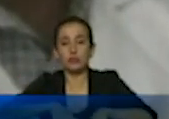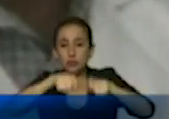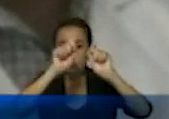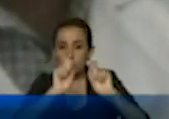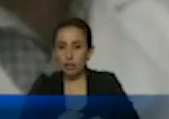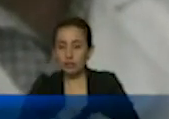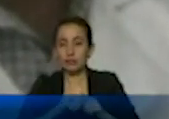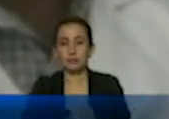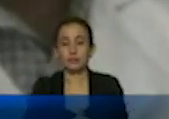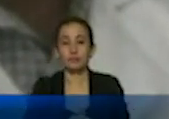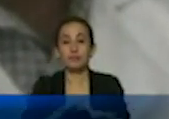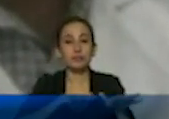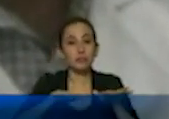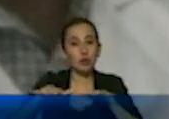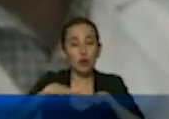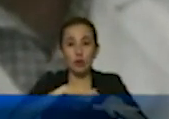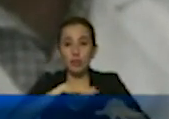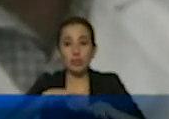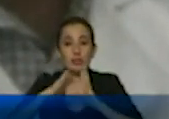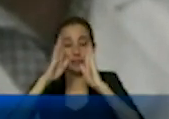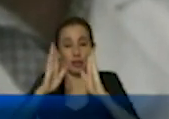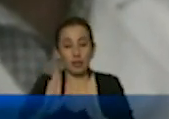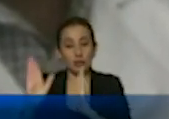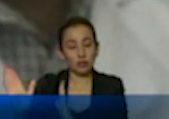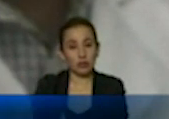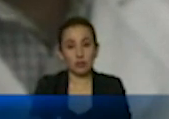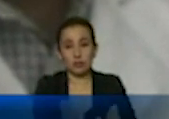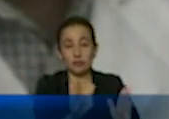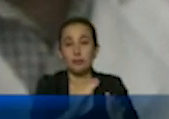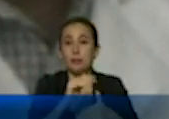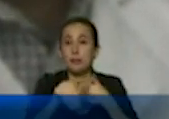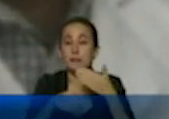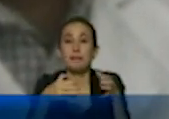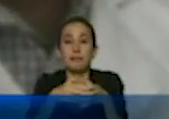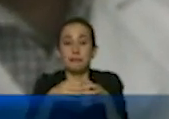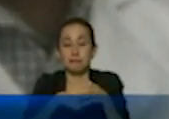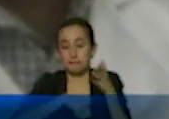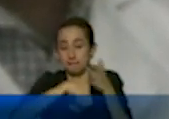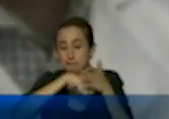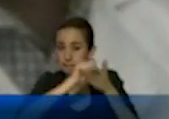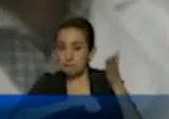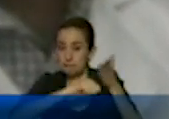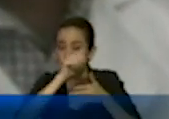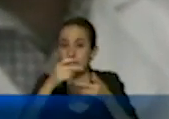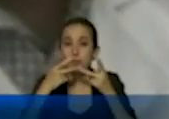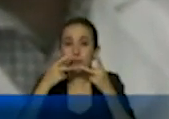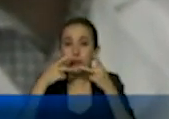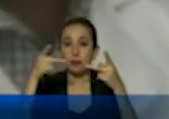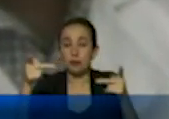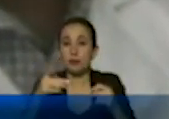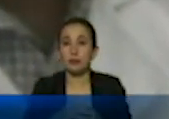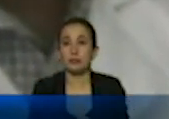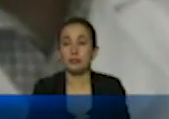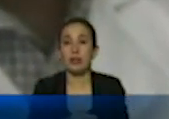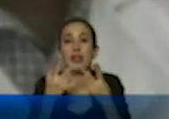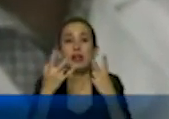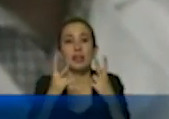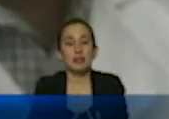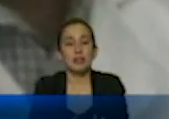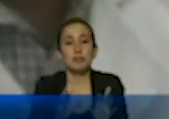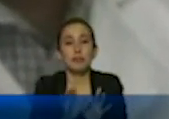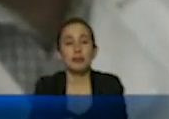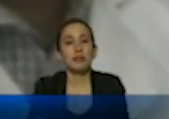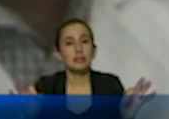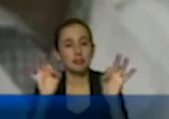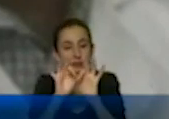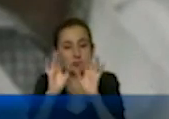a los coordinadores y a la coordinadora de servicios corporativos y de contratación pública. Quiero informar además que